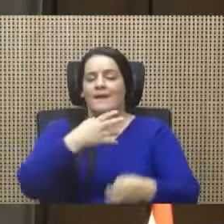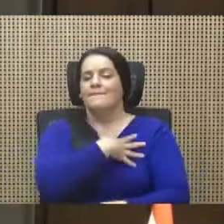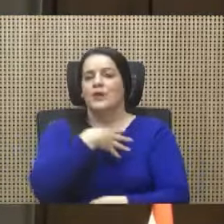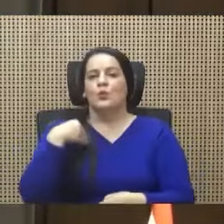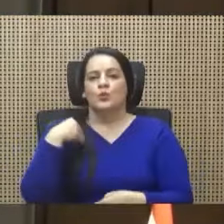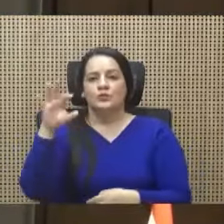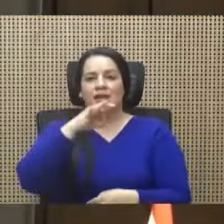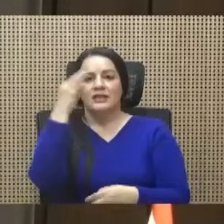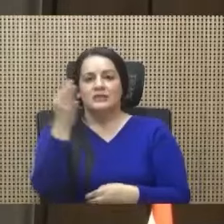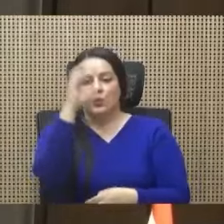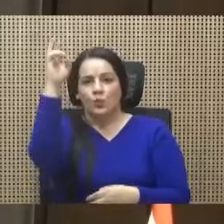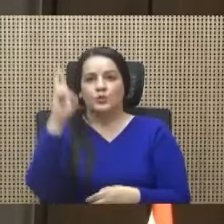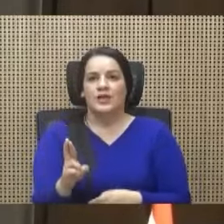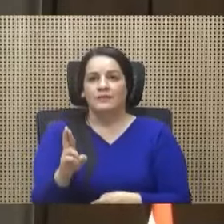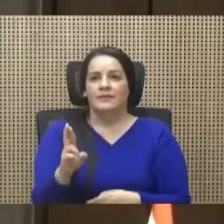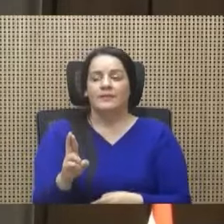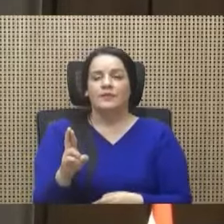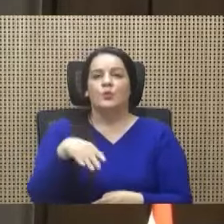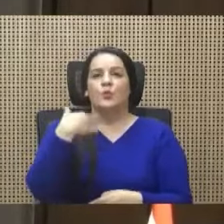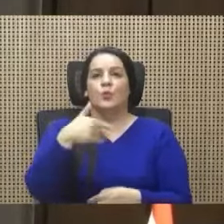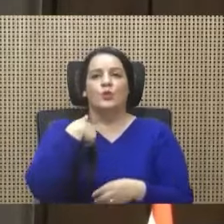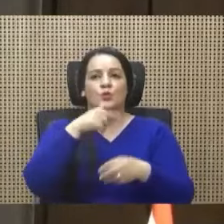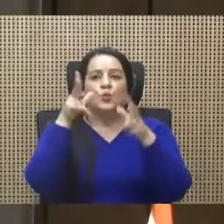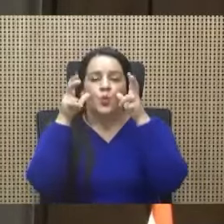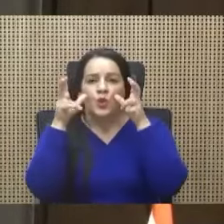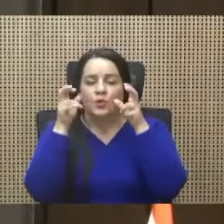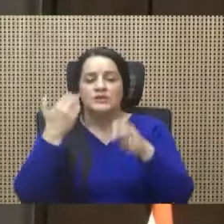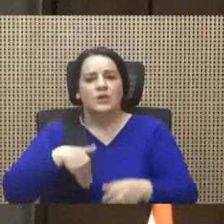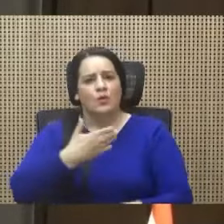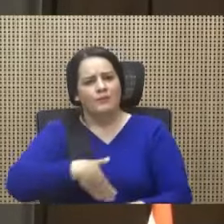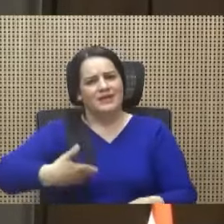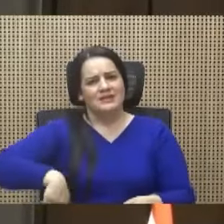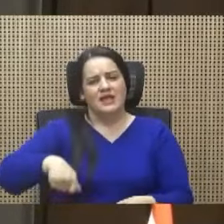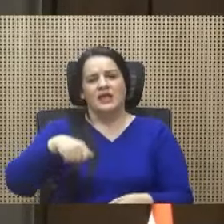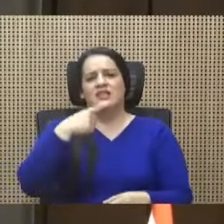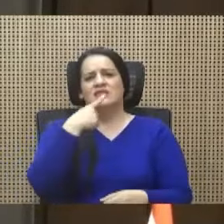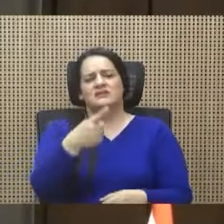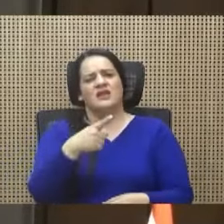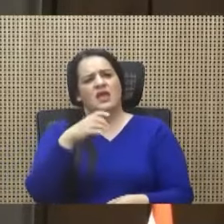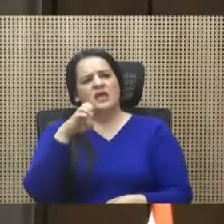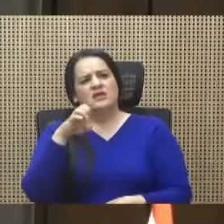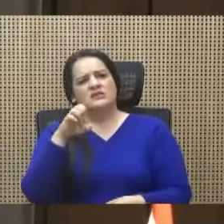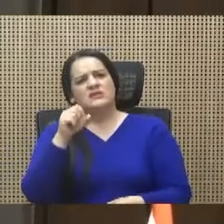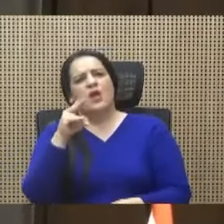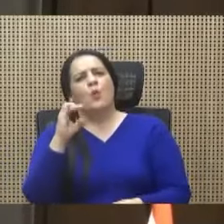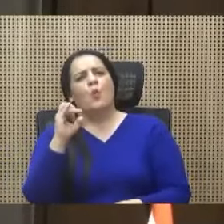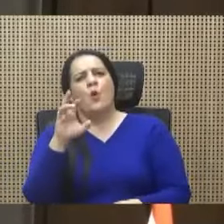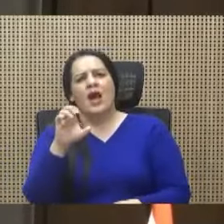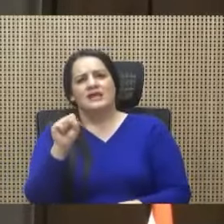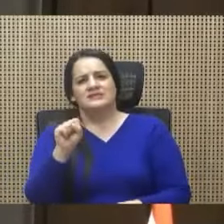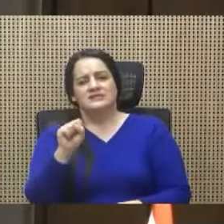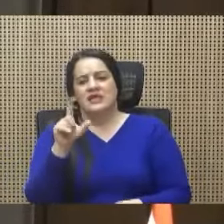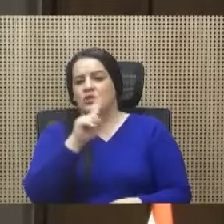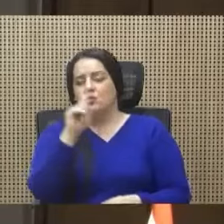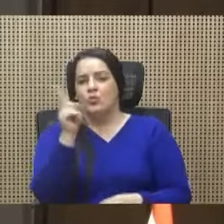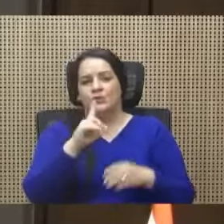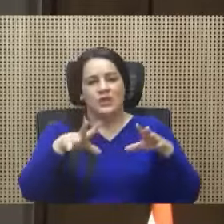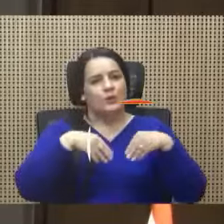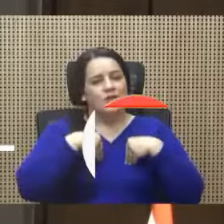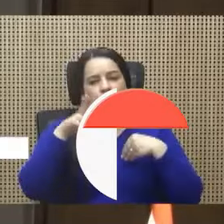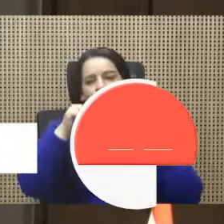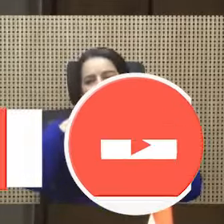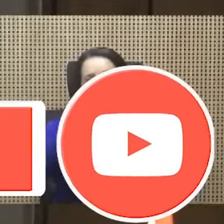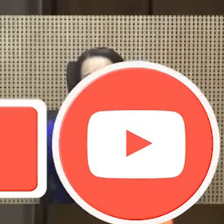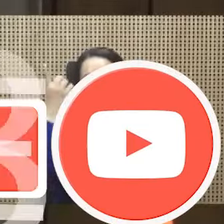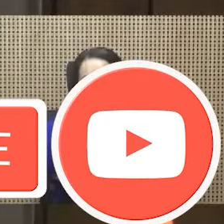estilo costarricense, y cuando yo oigo al señor presidente diciéndome secuaz, no se lo acepto y no se lo permito. Y entonces yo creo que un día como